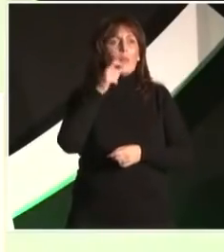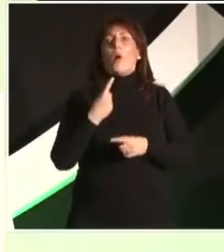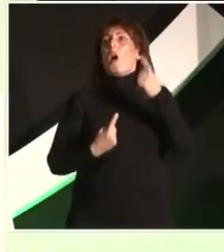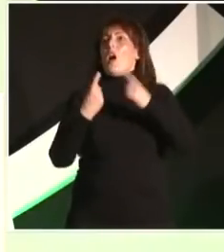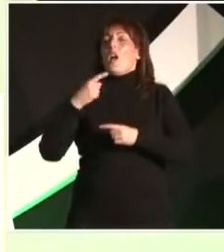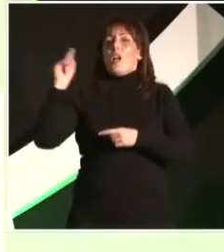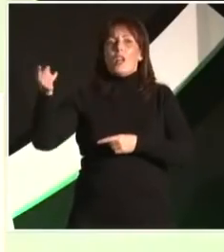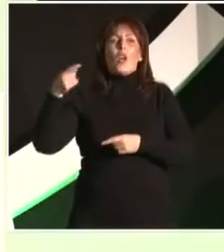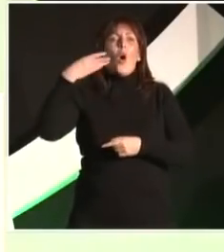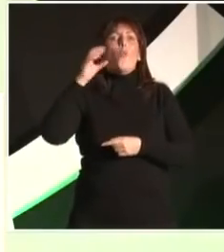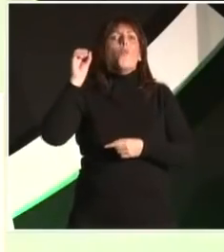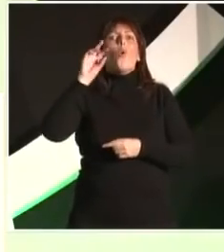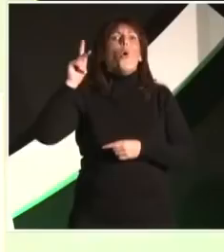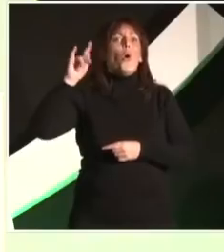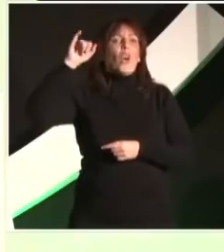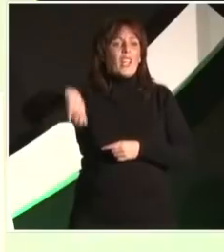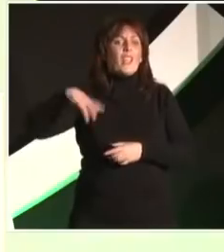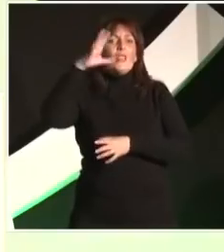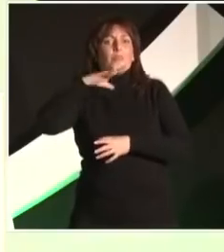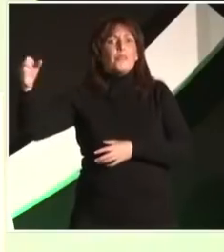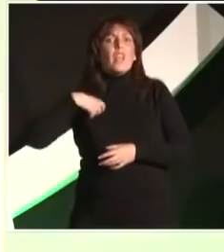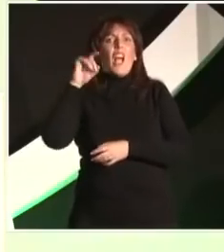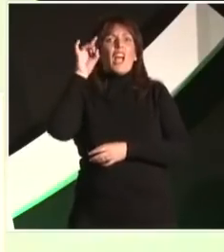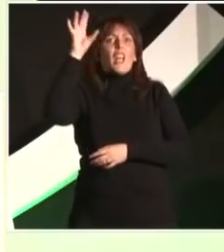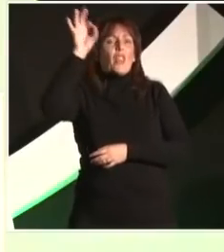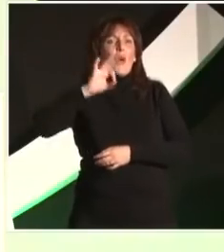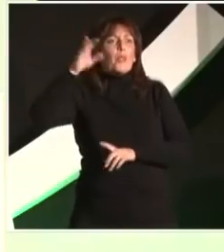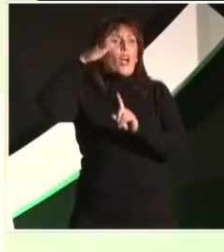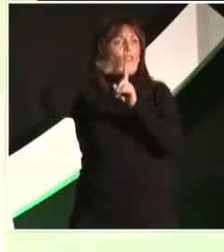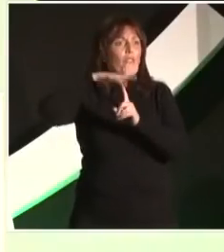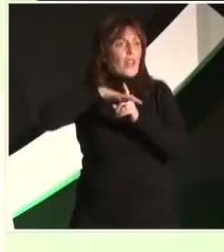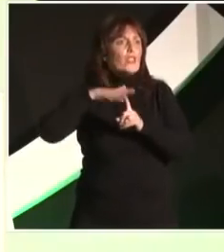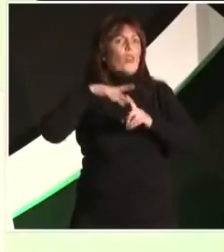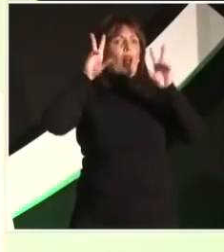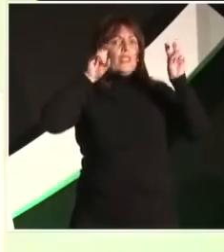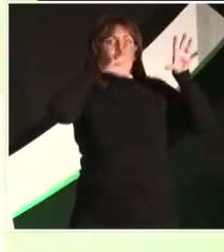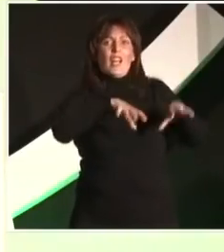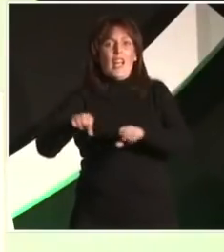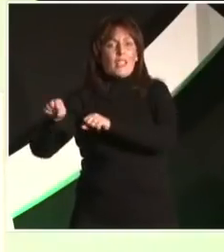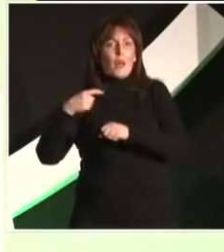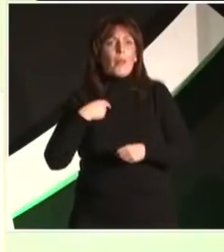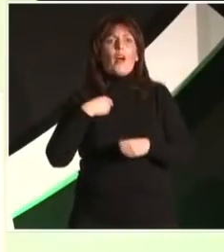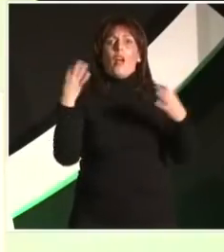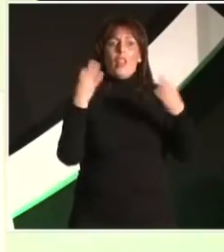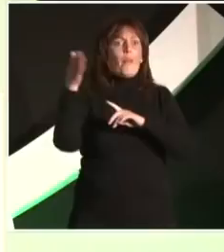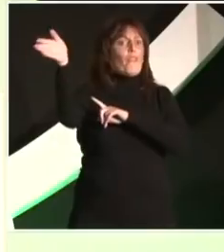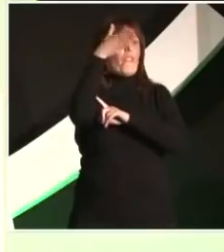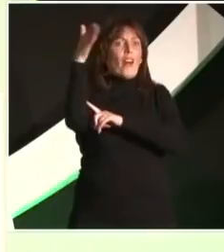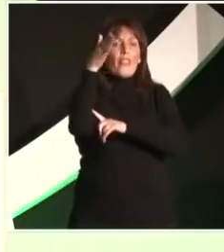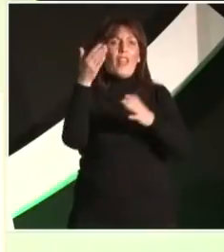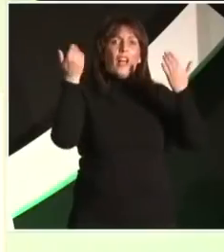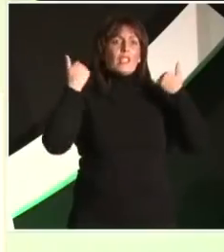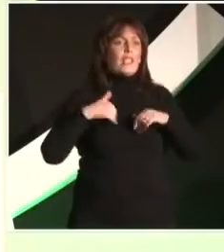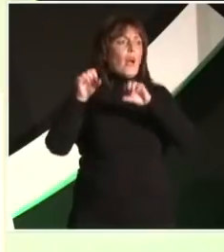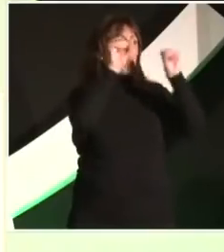como Booking que se están quedando con el 15% de la facturación de cada reserva. Que hay que sacar la bandera